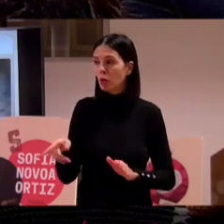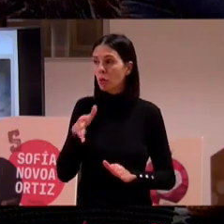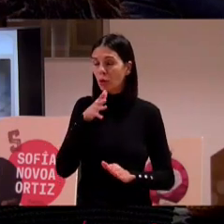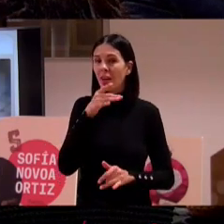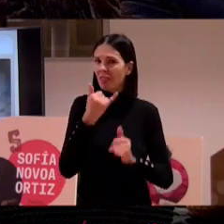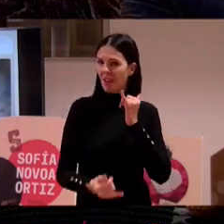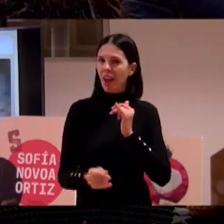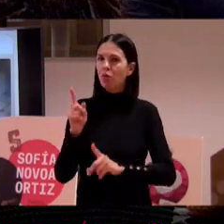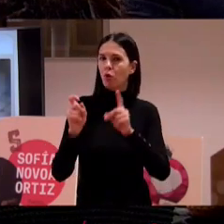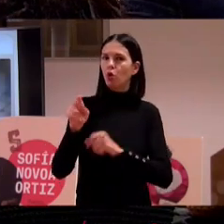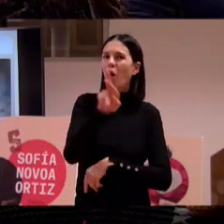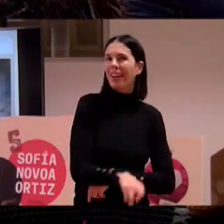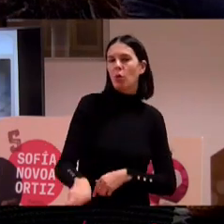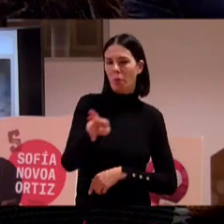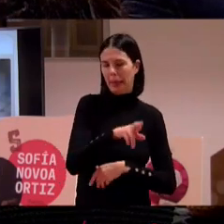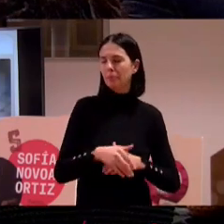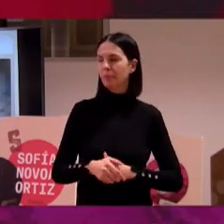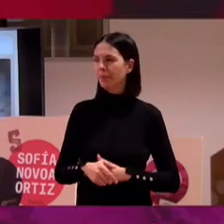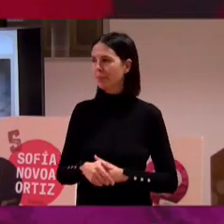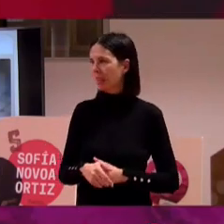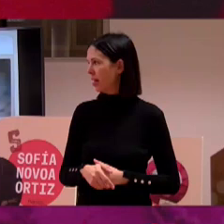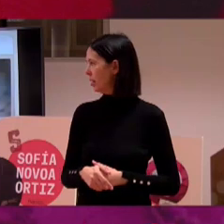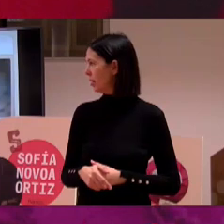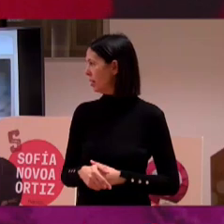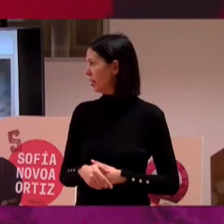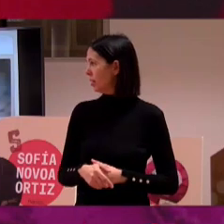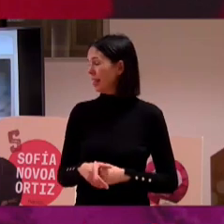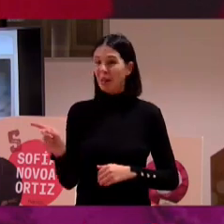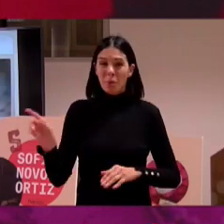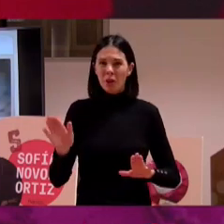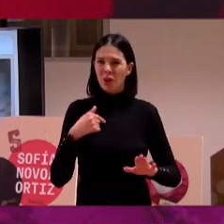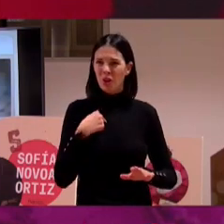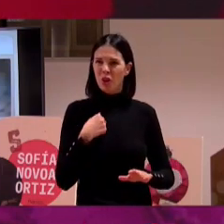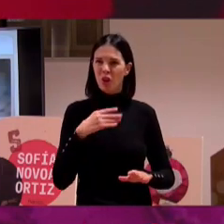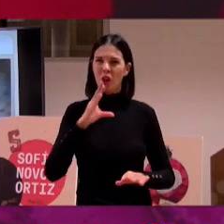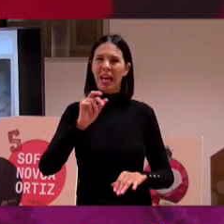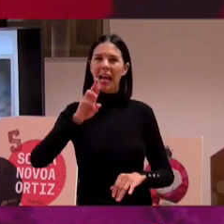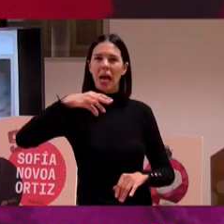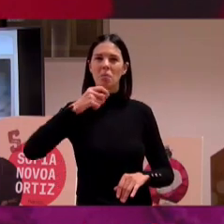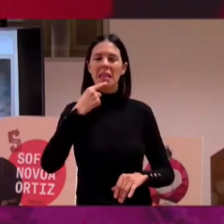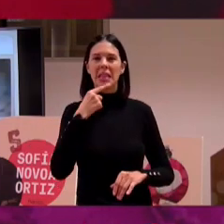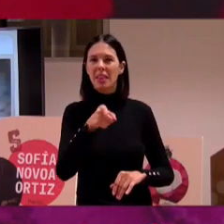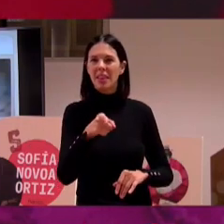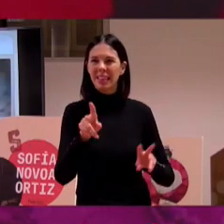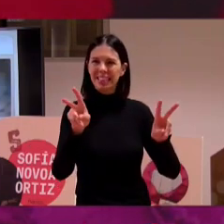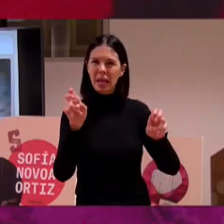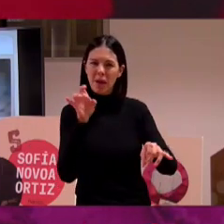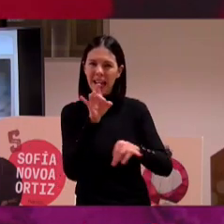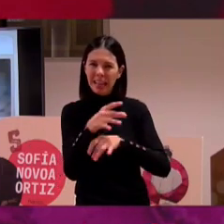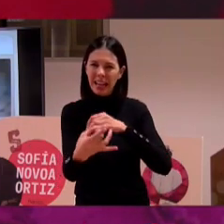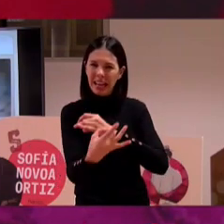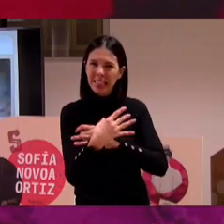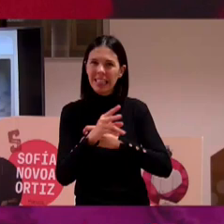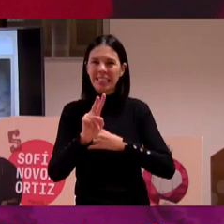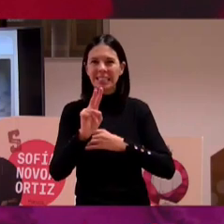se recobró. De todos modos, non aparece absolutamente nada de correspondencia de la